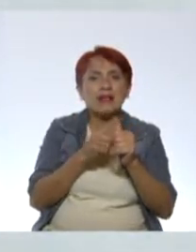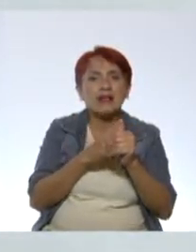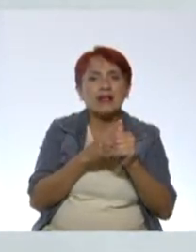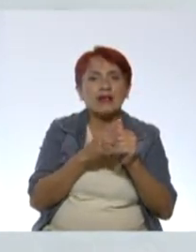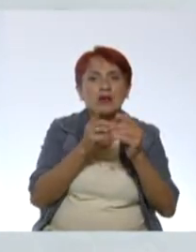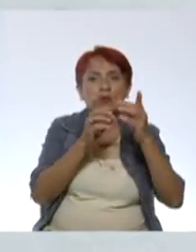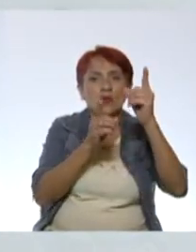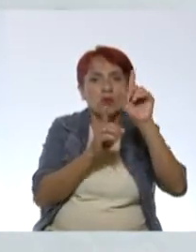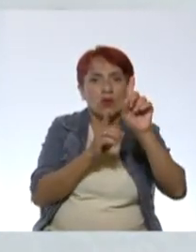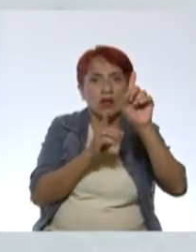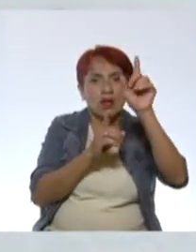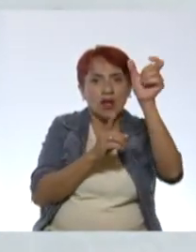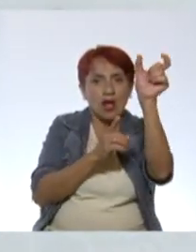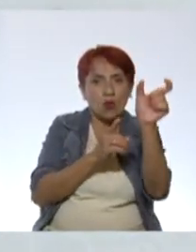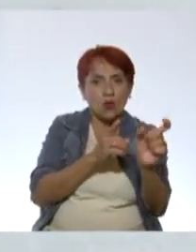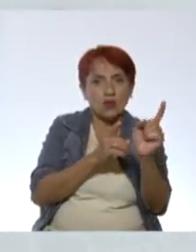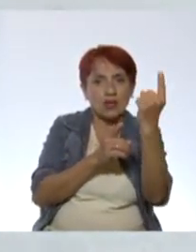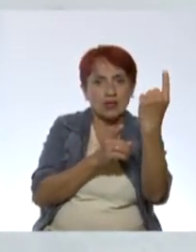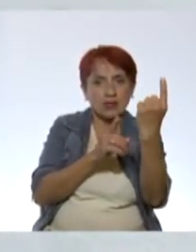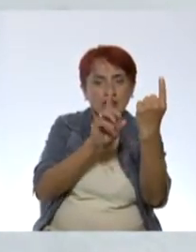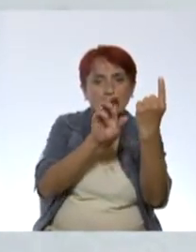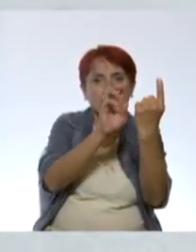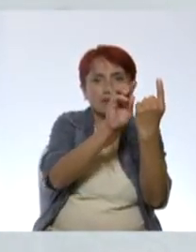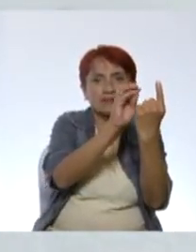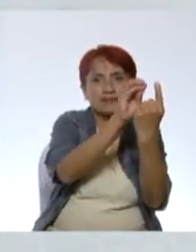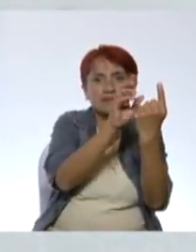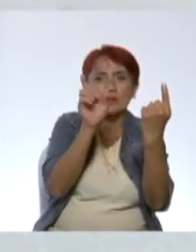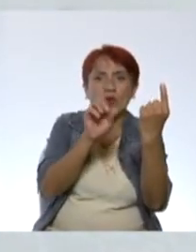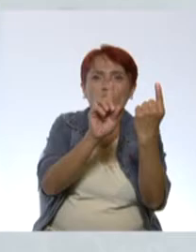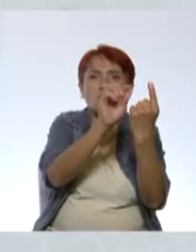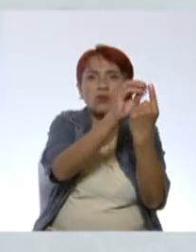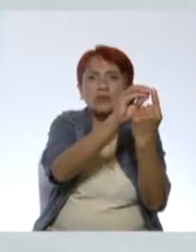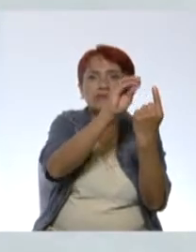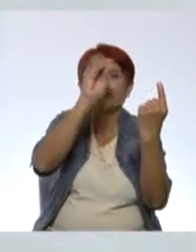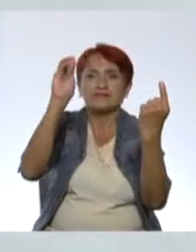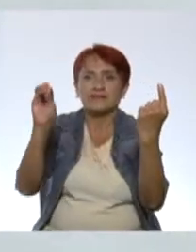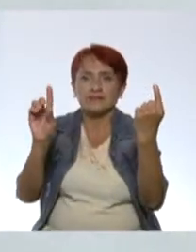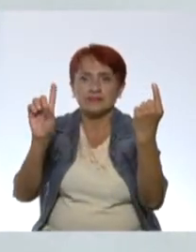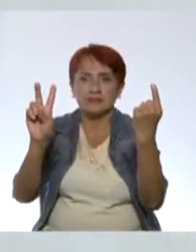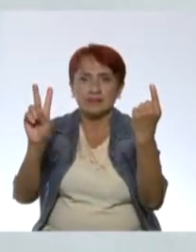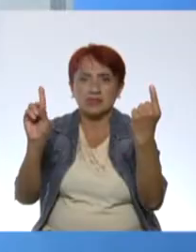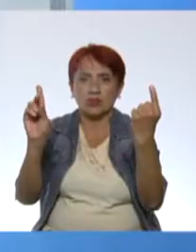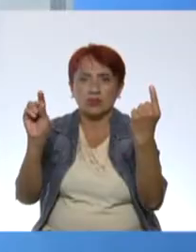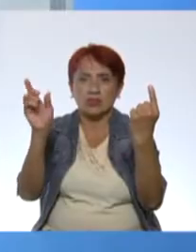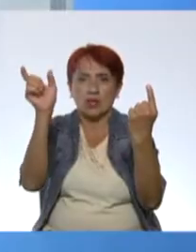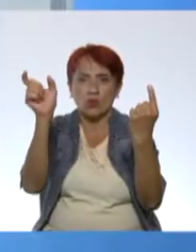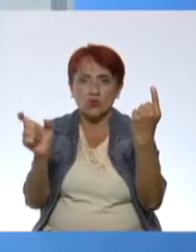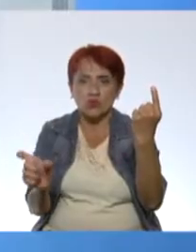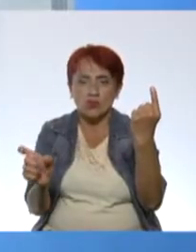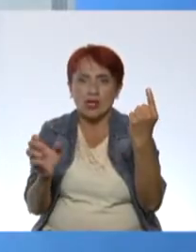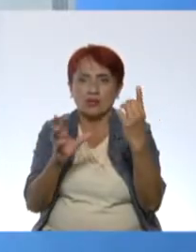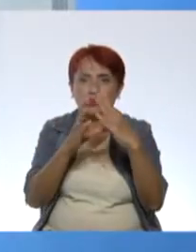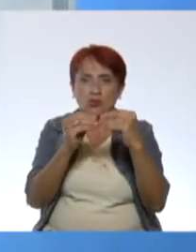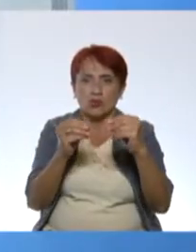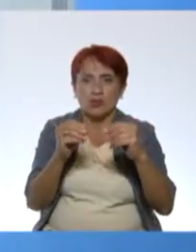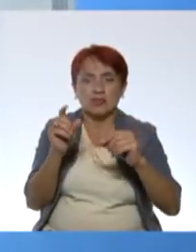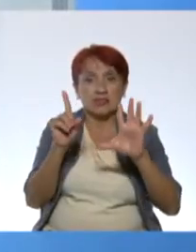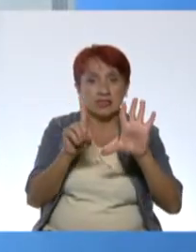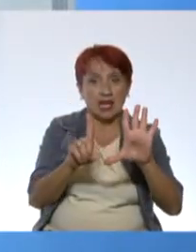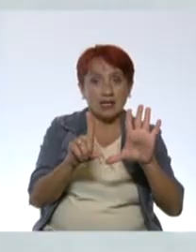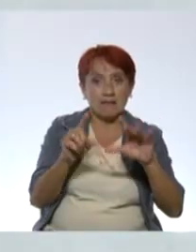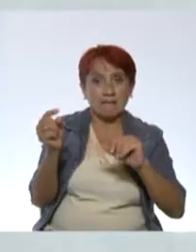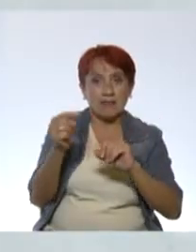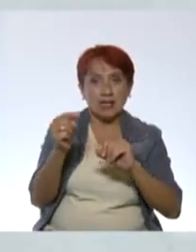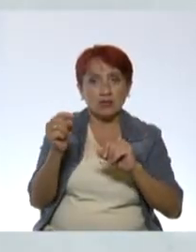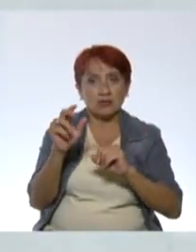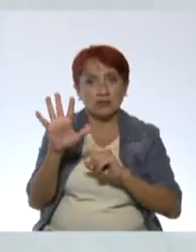5. Voy a la que viene, signos iguales se suman, se deja el mismo signo, 6 y 5, 11, pero en